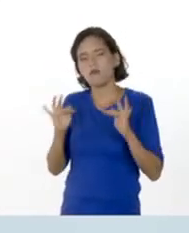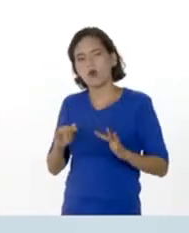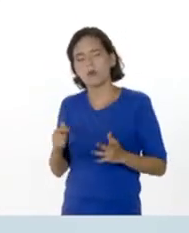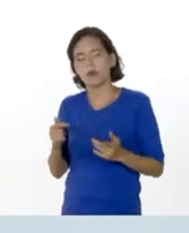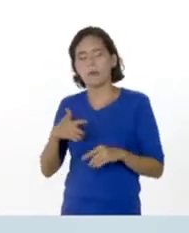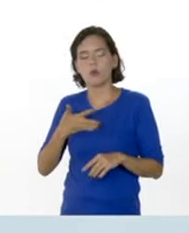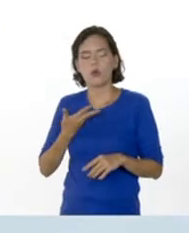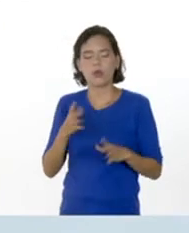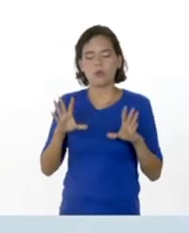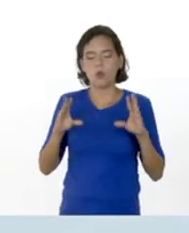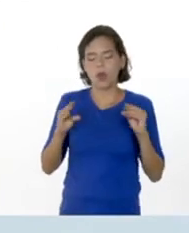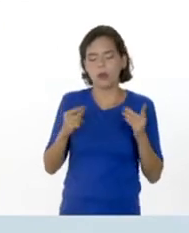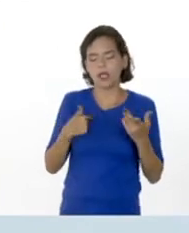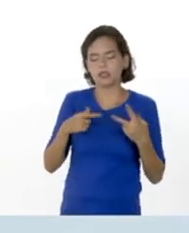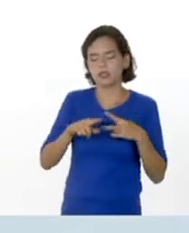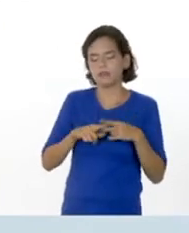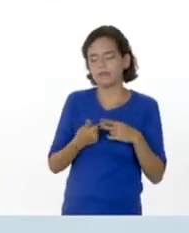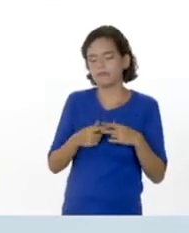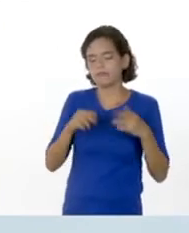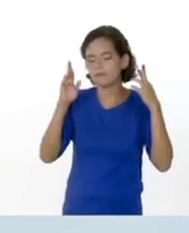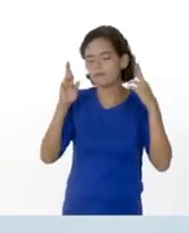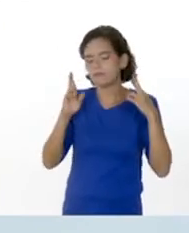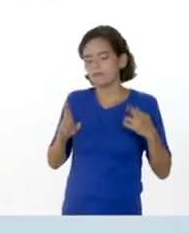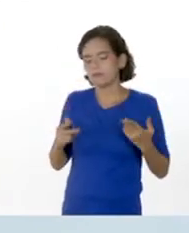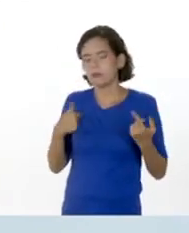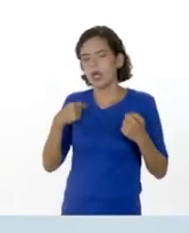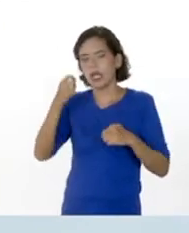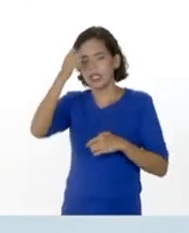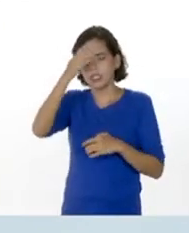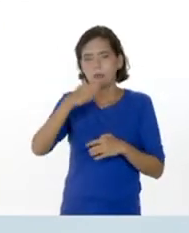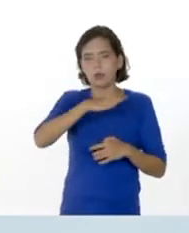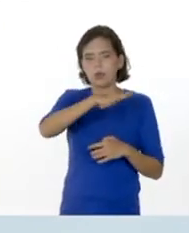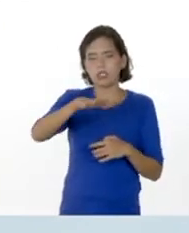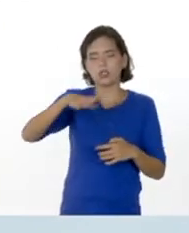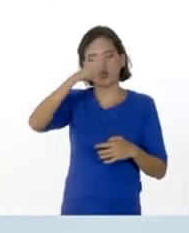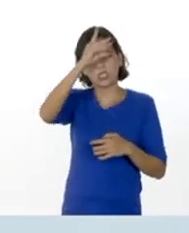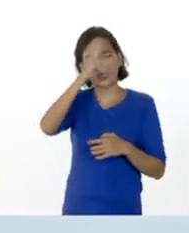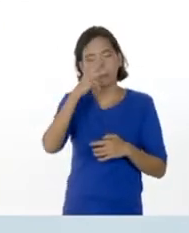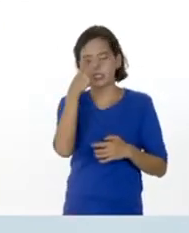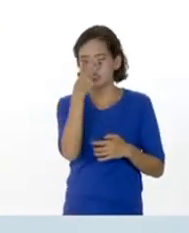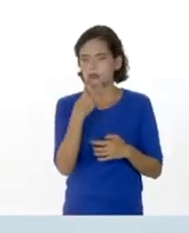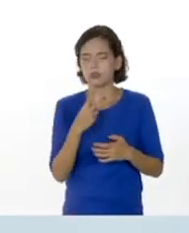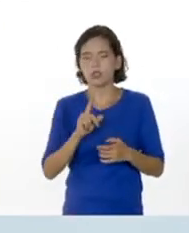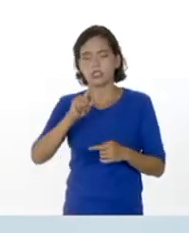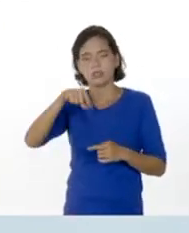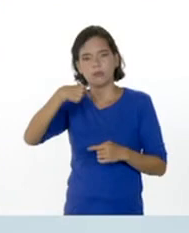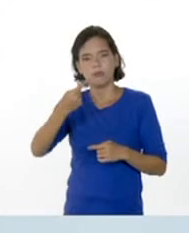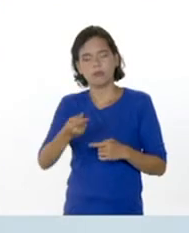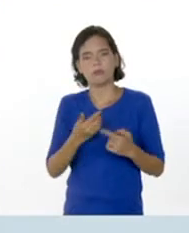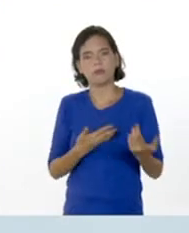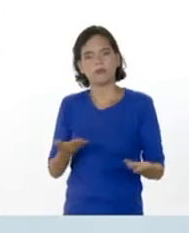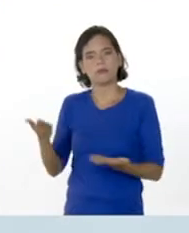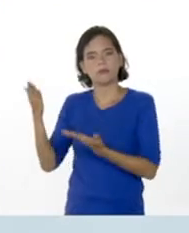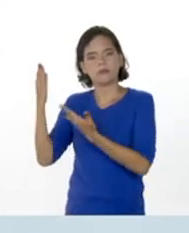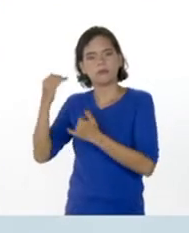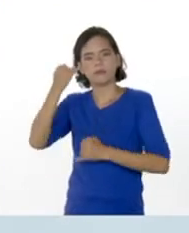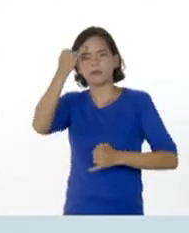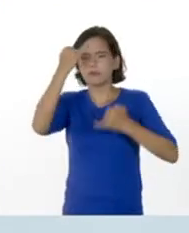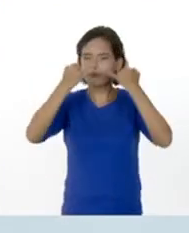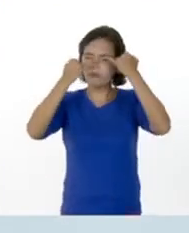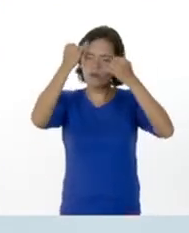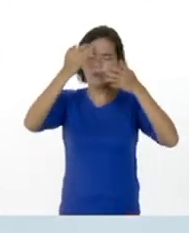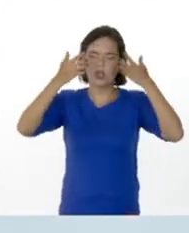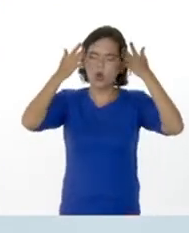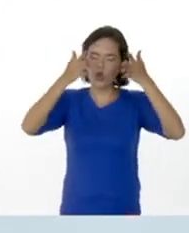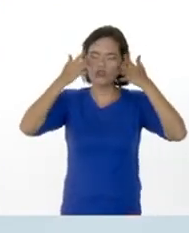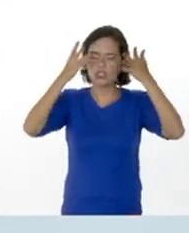esta estrategia para este tipo de población con deficiencias visuales. Así que en la próxima lámina quiero darles algunas ideas o sugerencias